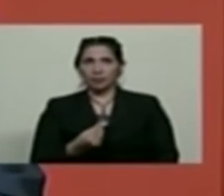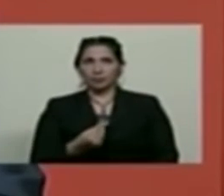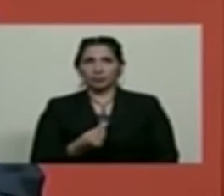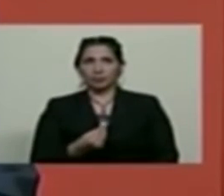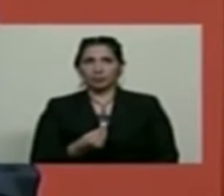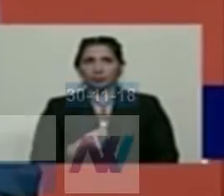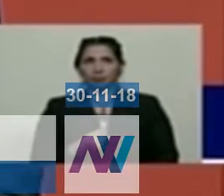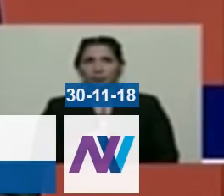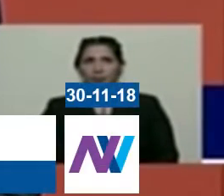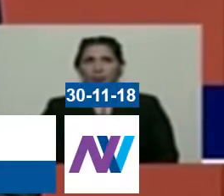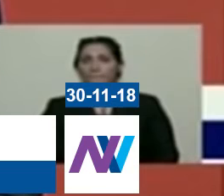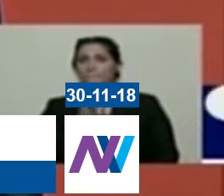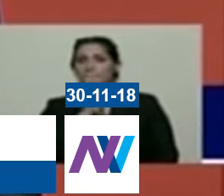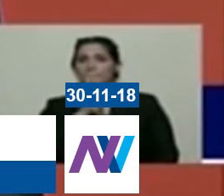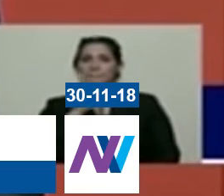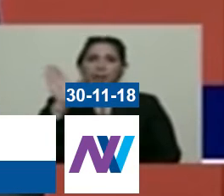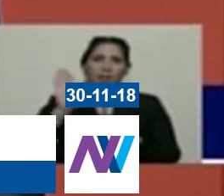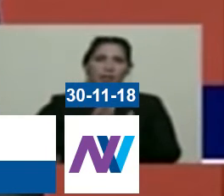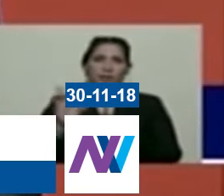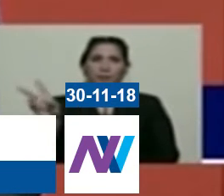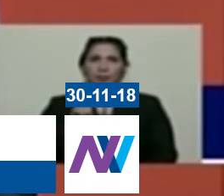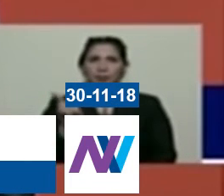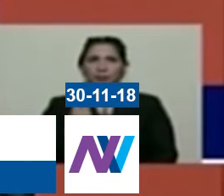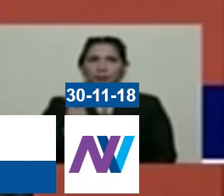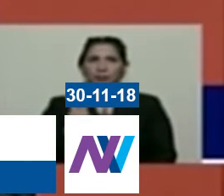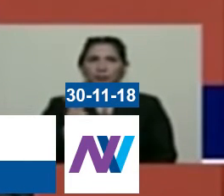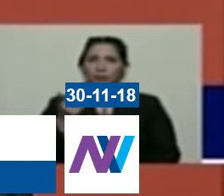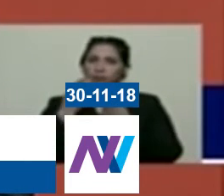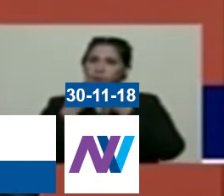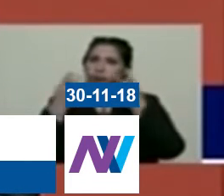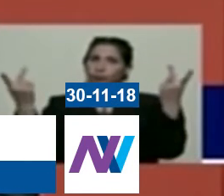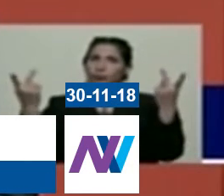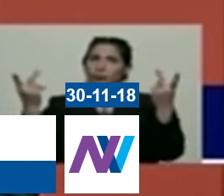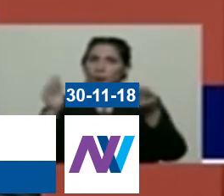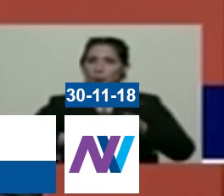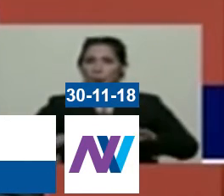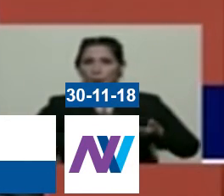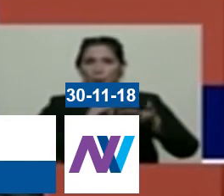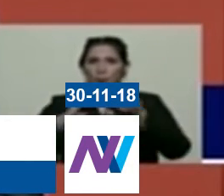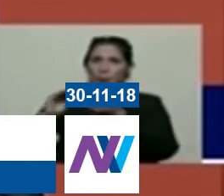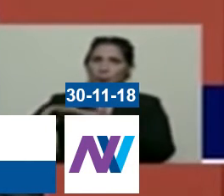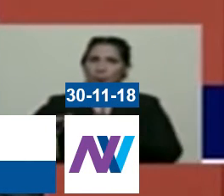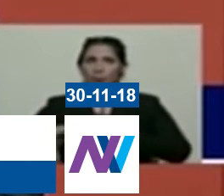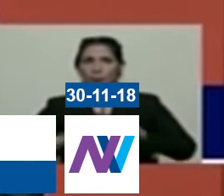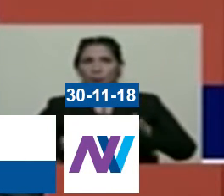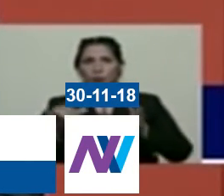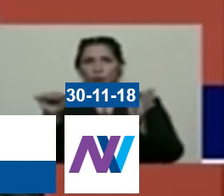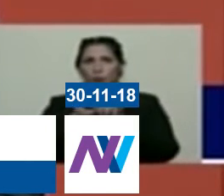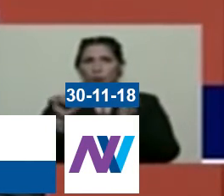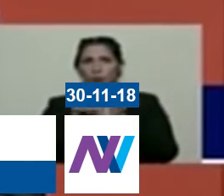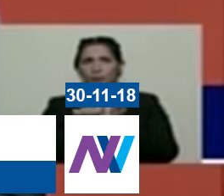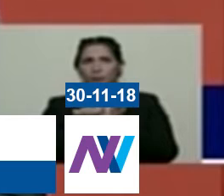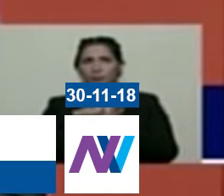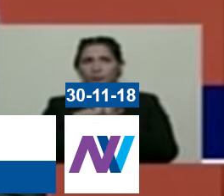el banco central de venezuela emitirá una resolución dónde